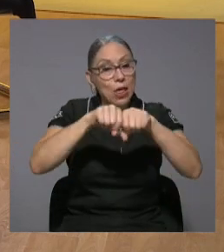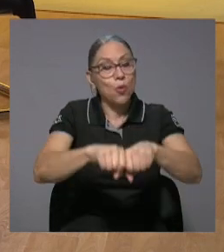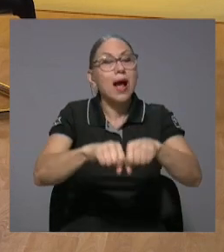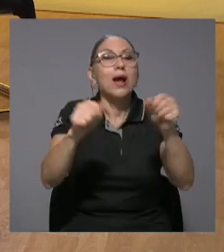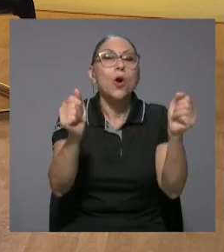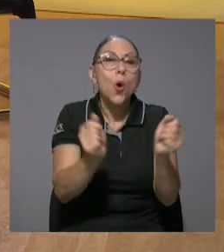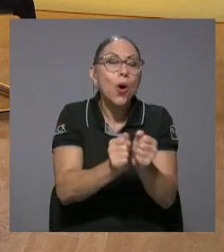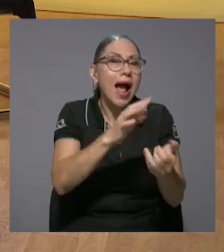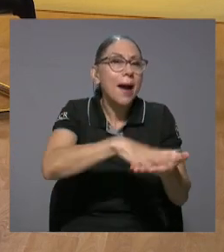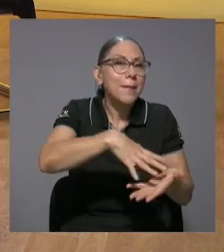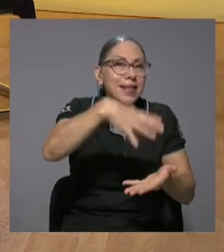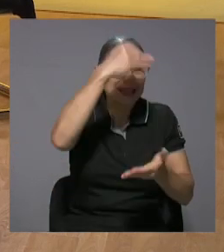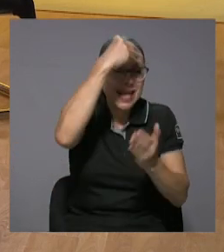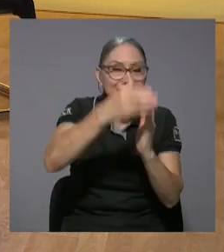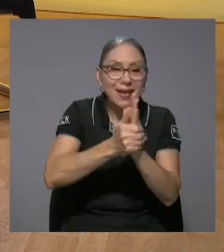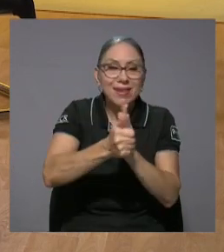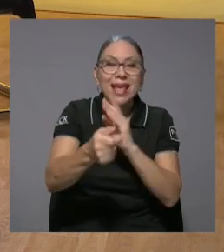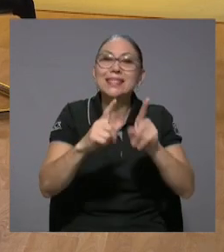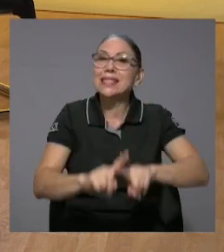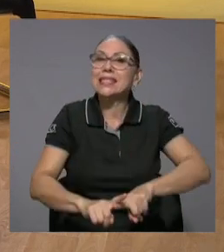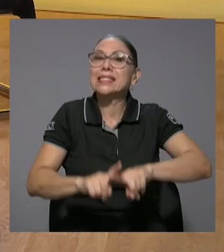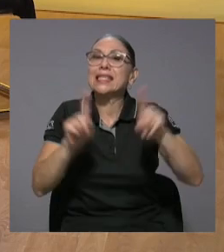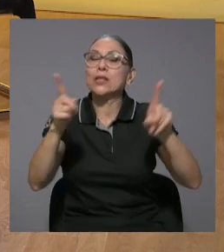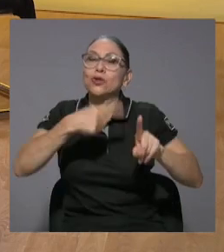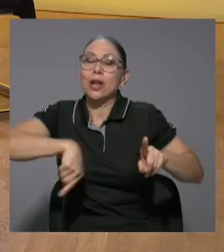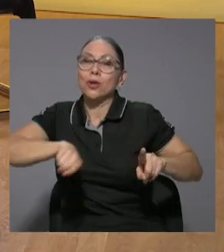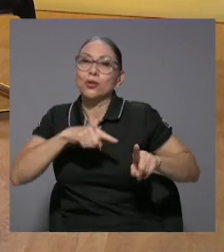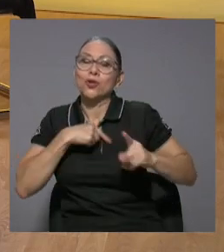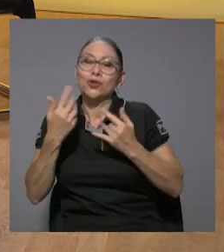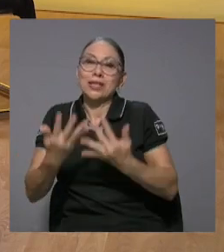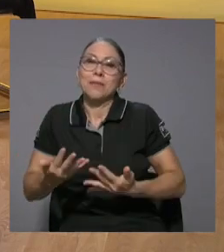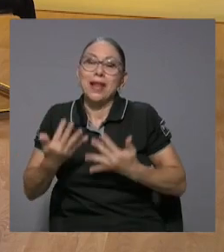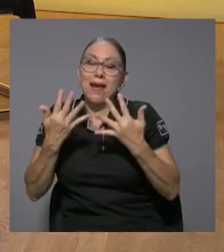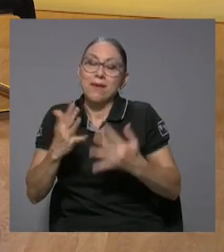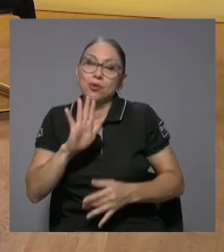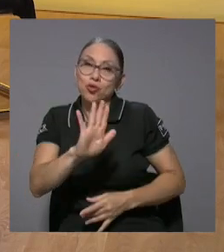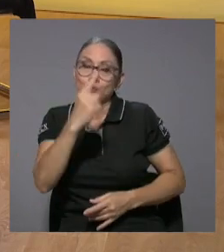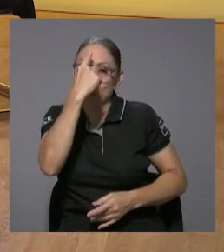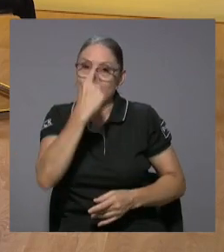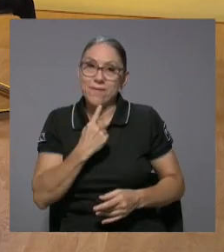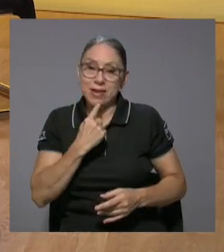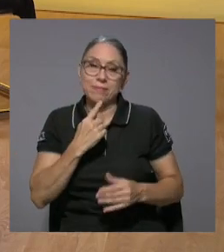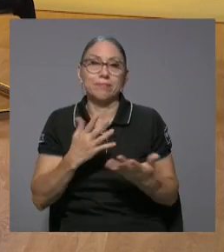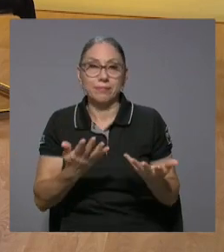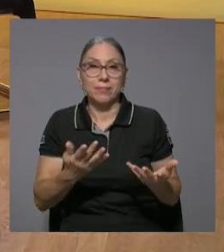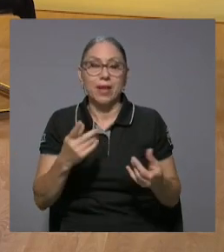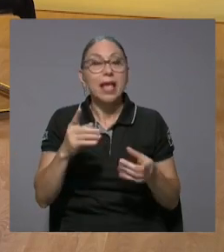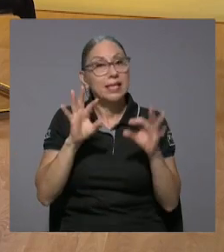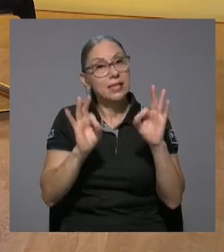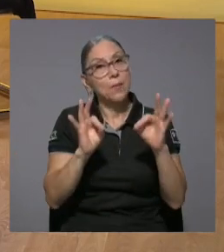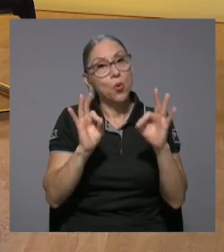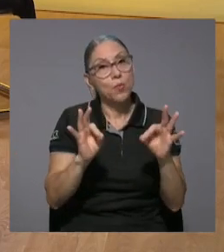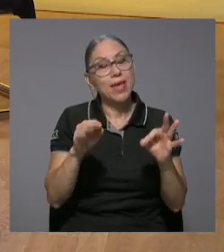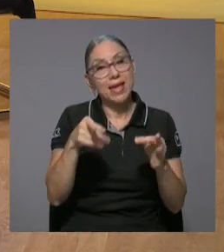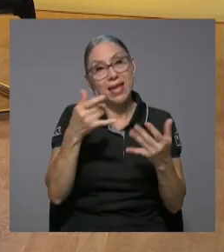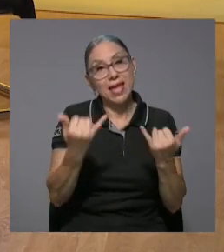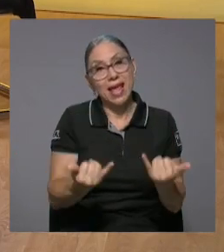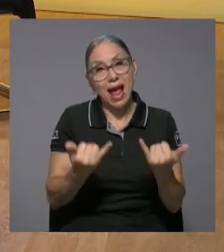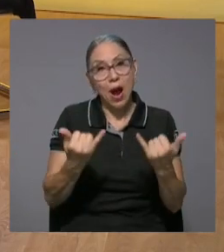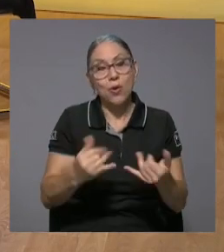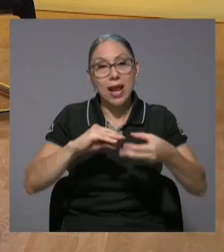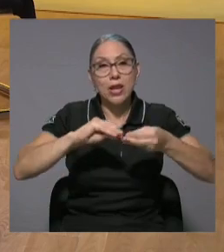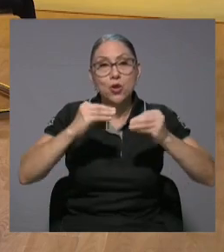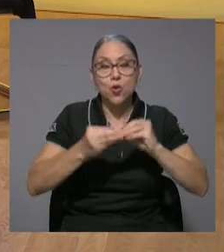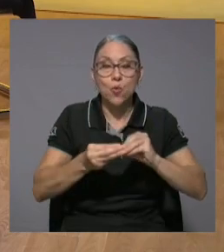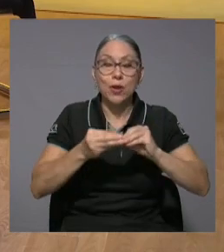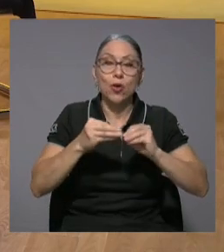muy distintos a lo que esperábamos que fuera el perfil de salida de una persona con título secundario. Está muy bien que haya crecido mucho la cantidad de chicos